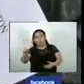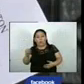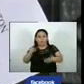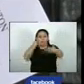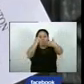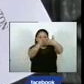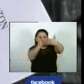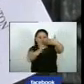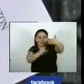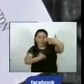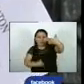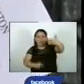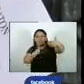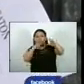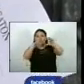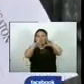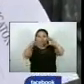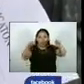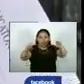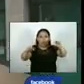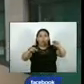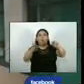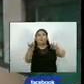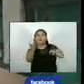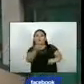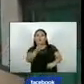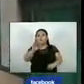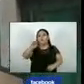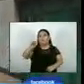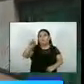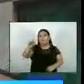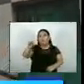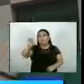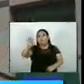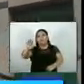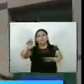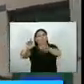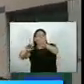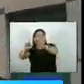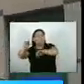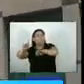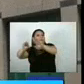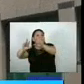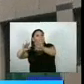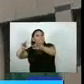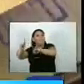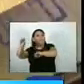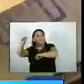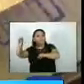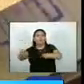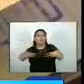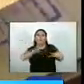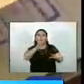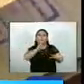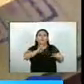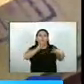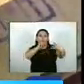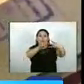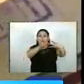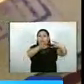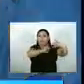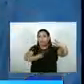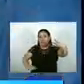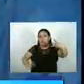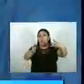lista es encabezada por Nicaragua con una tasa de 50.81% y Honduras en tercer